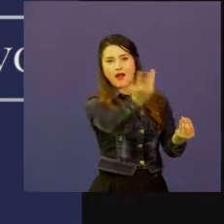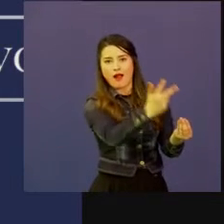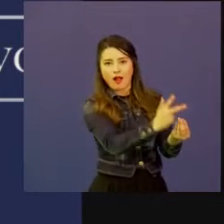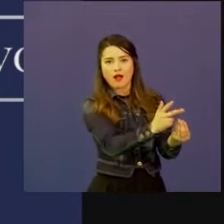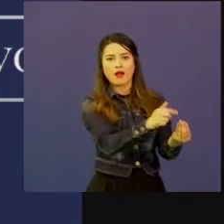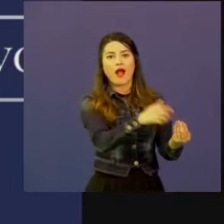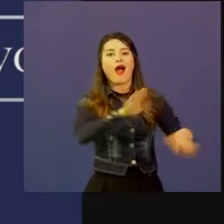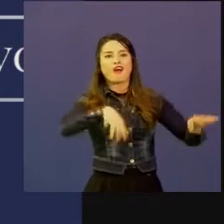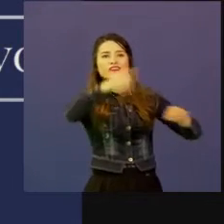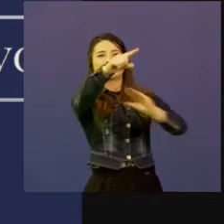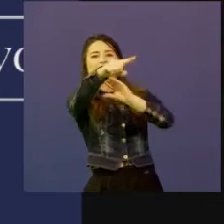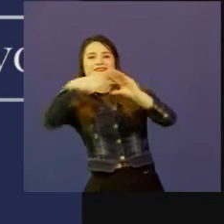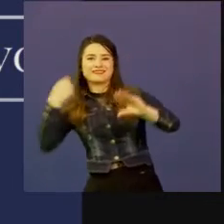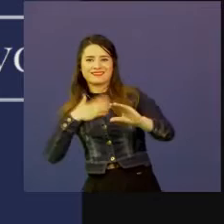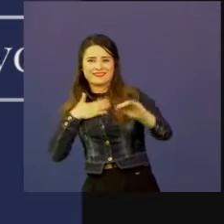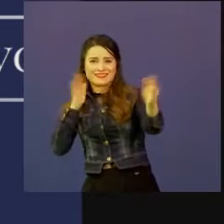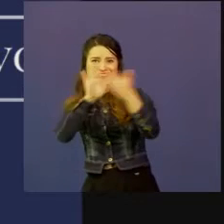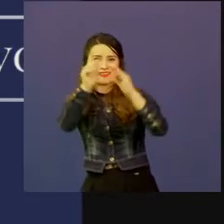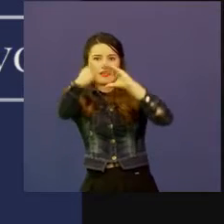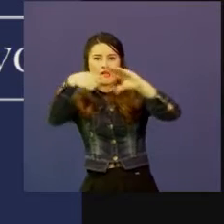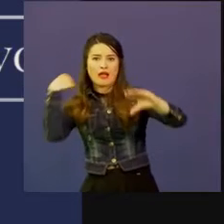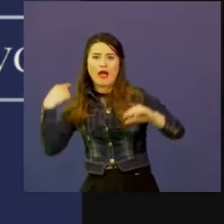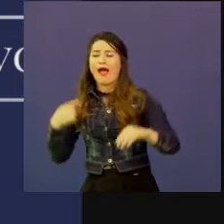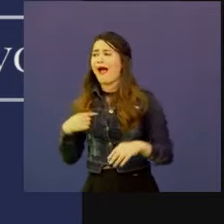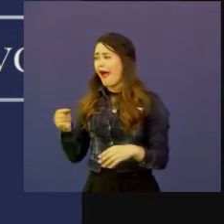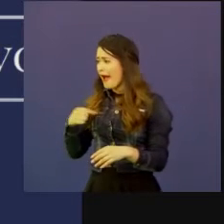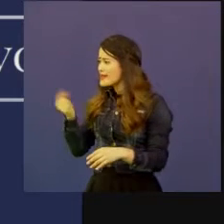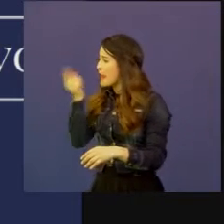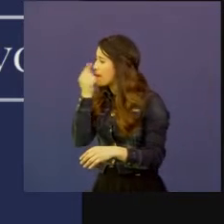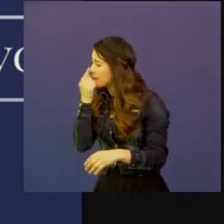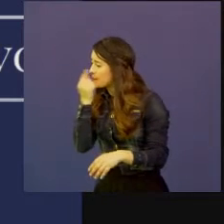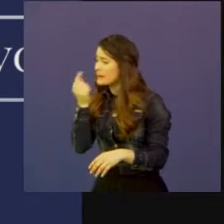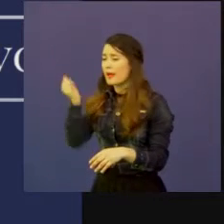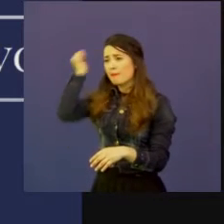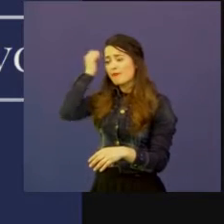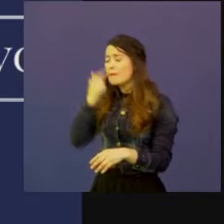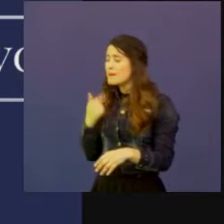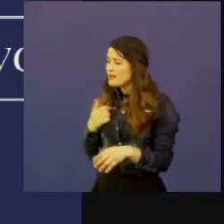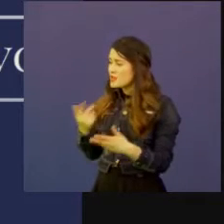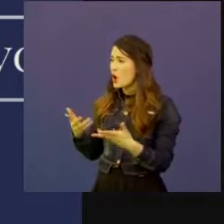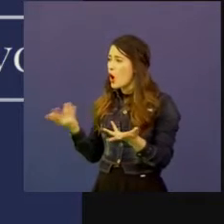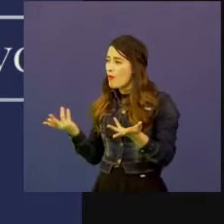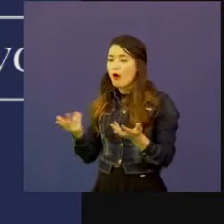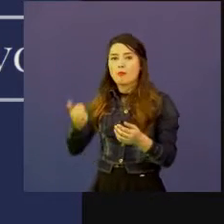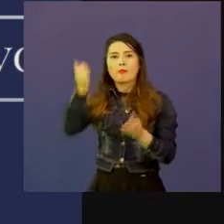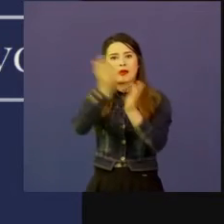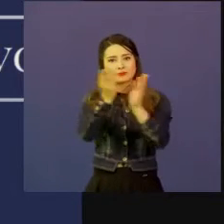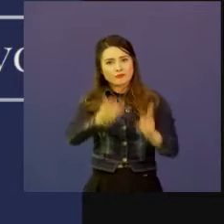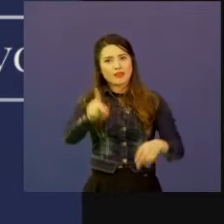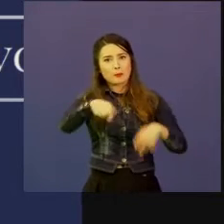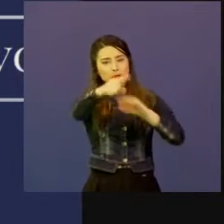estas ideas, revisen estos personajes. O sea, recibíamos bastante realimentación a través del profesor.